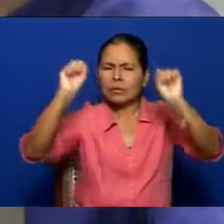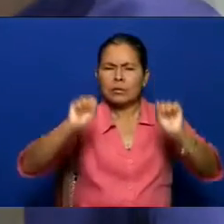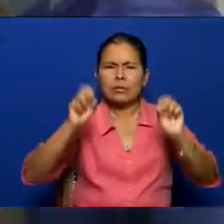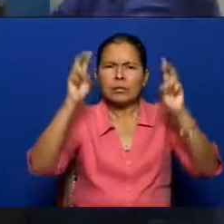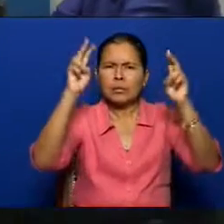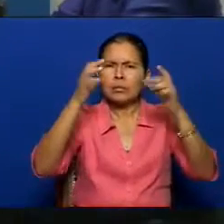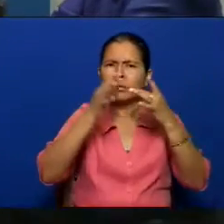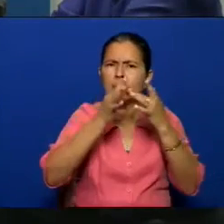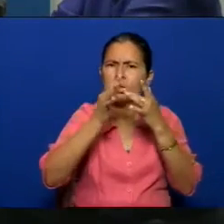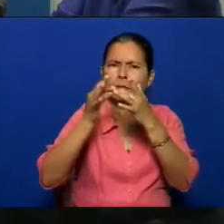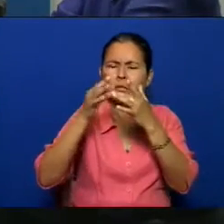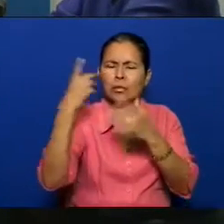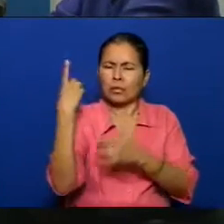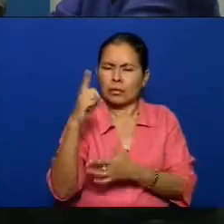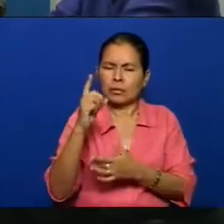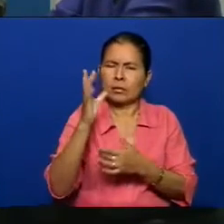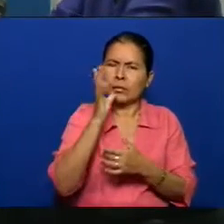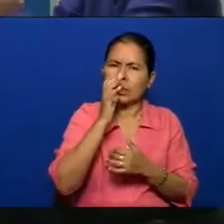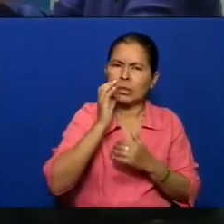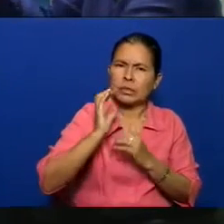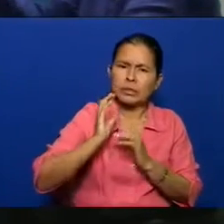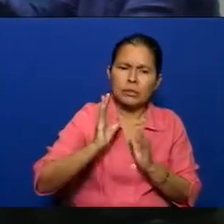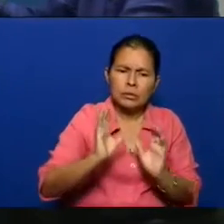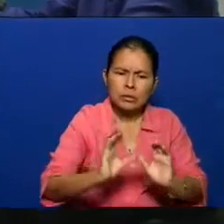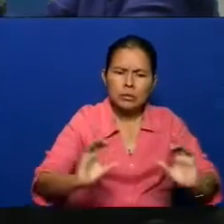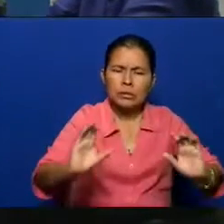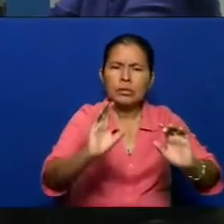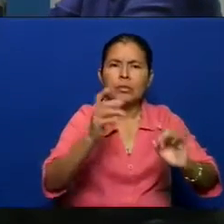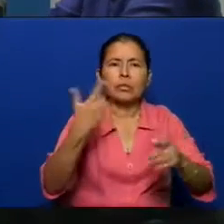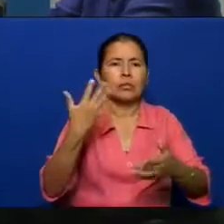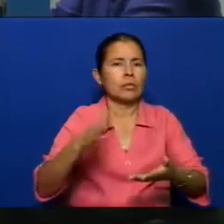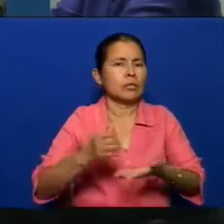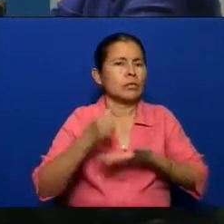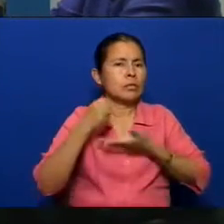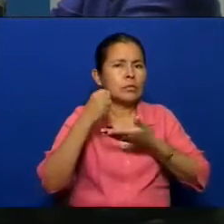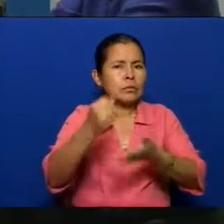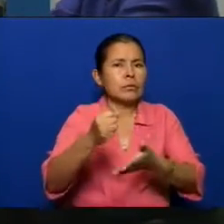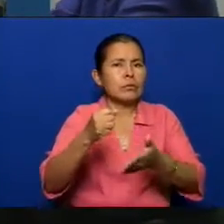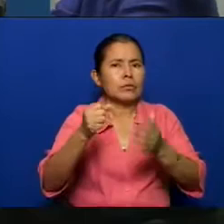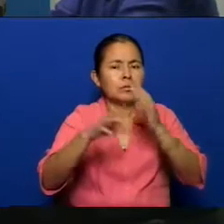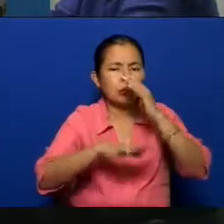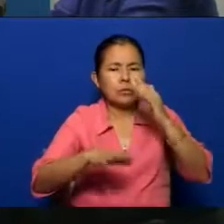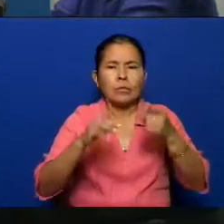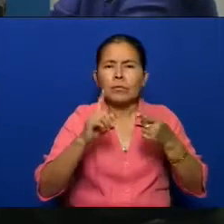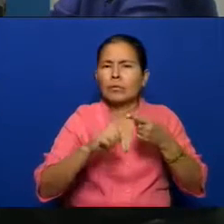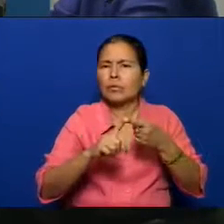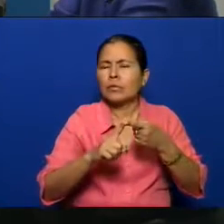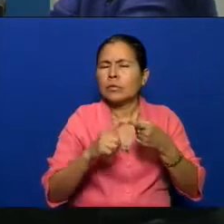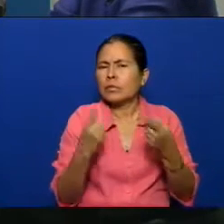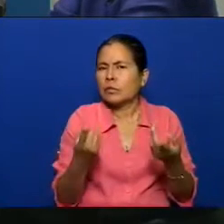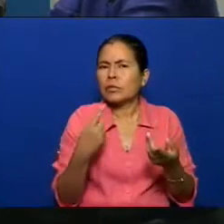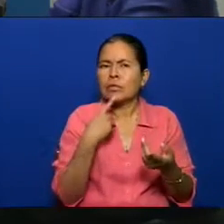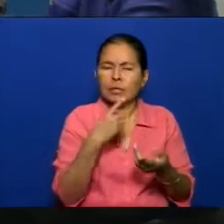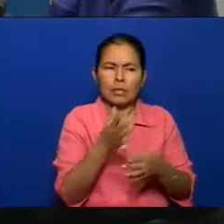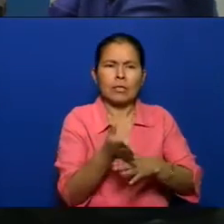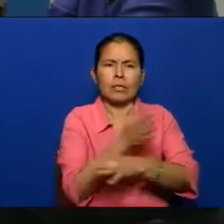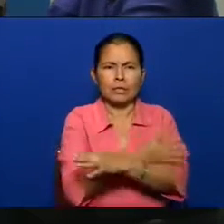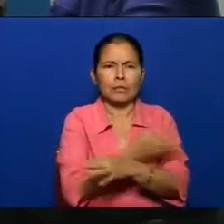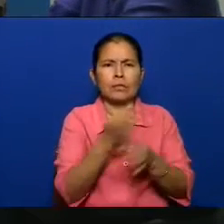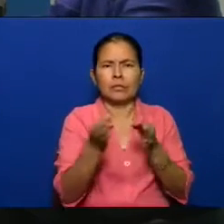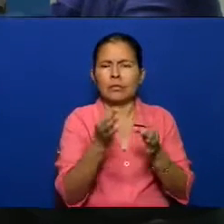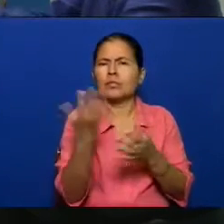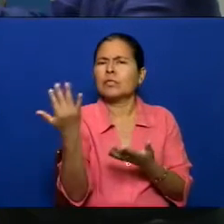y capacitarlos en derechos de la niñez, en inversión en servicios sociales básicos, tal y como decía Iván, en